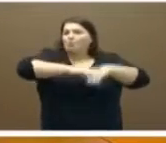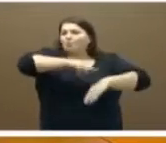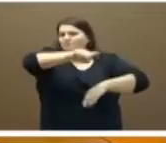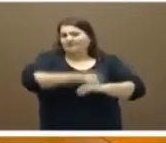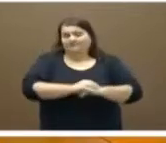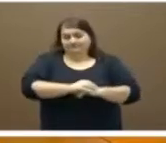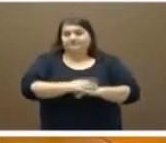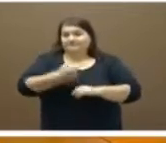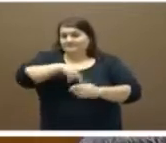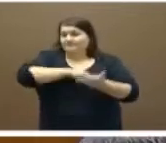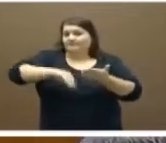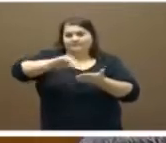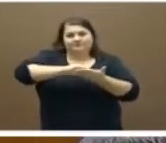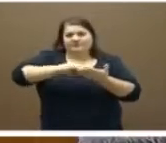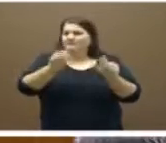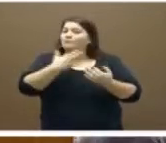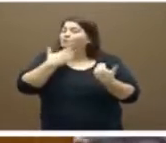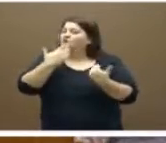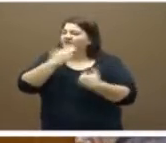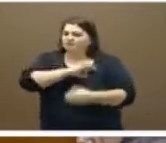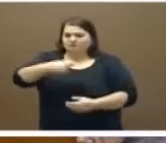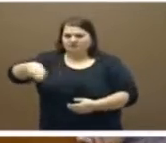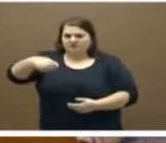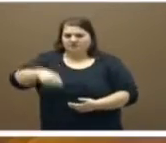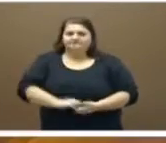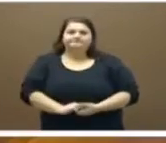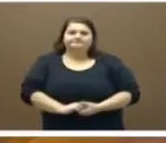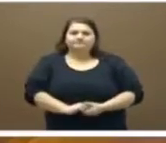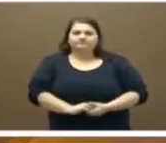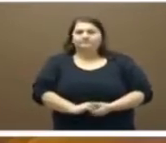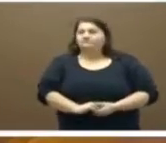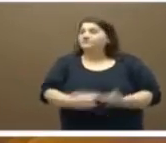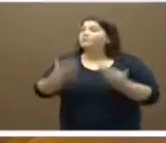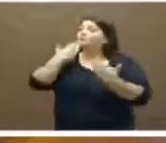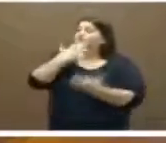eso es algo que también tenemos que combatir. Gracias, señora presidenta. Gracias, señor presidente.